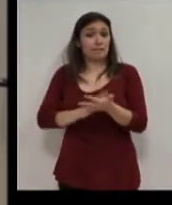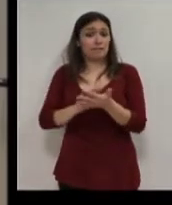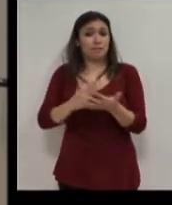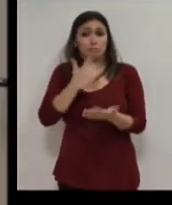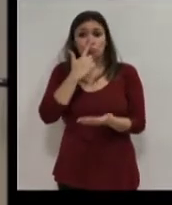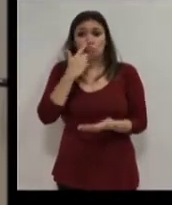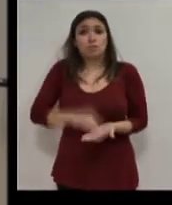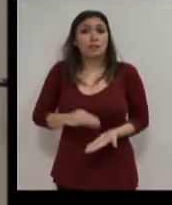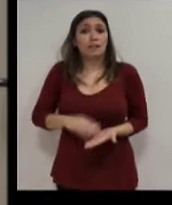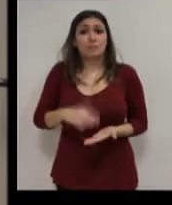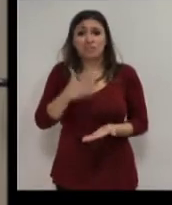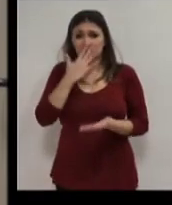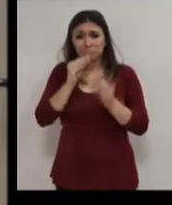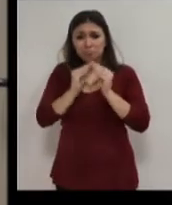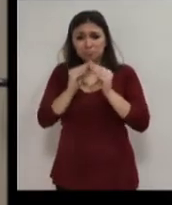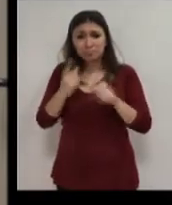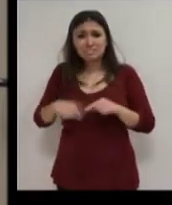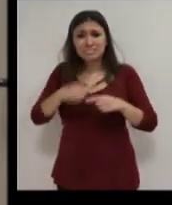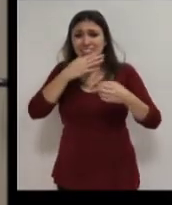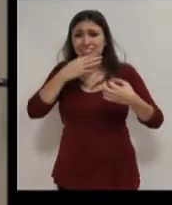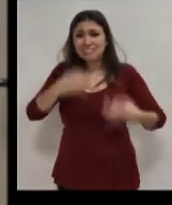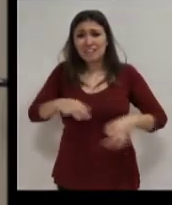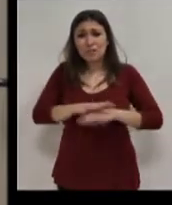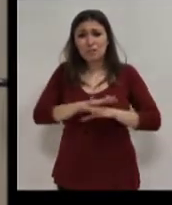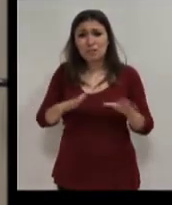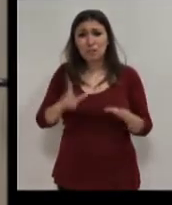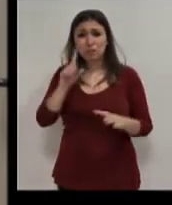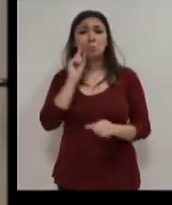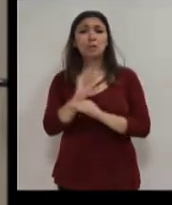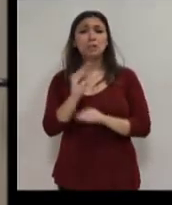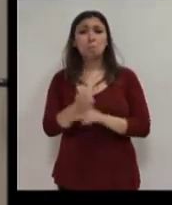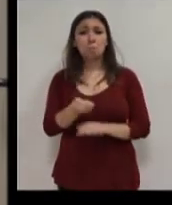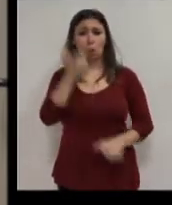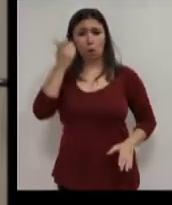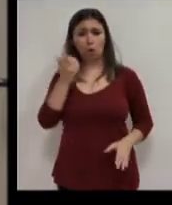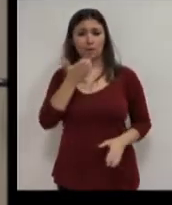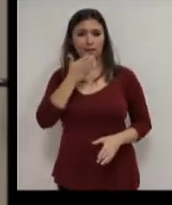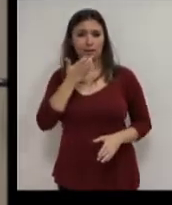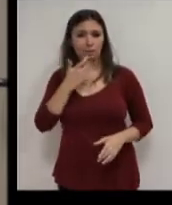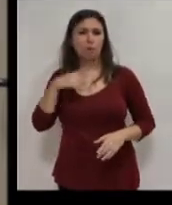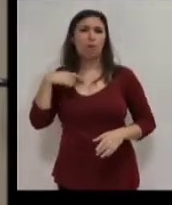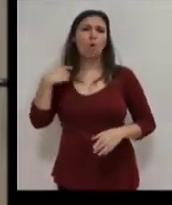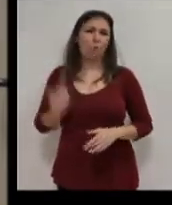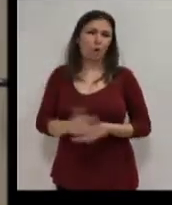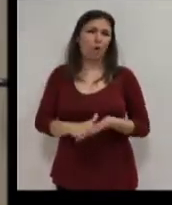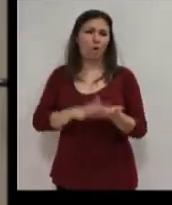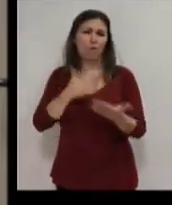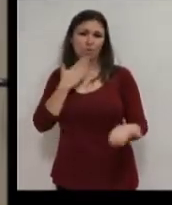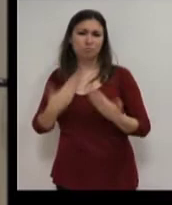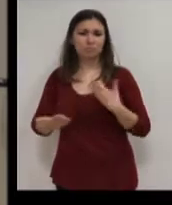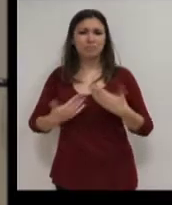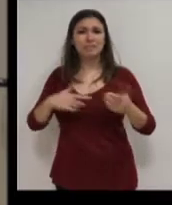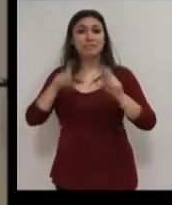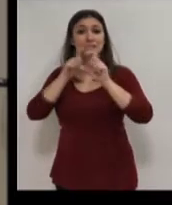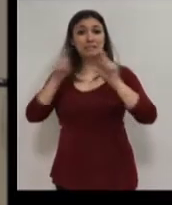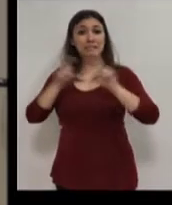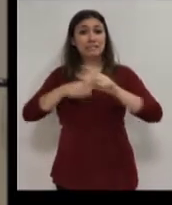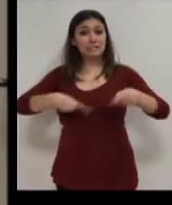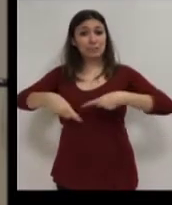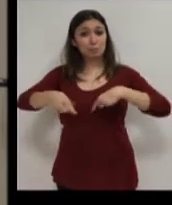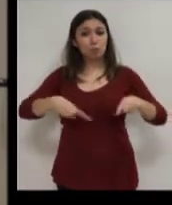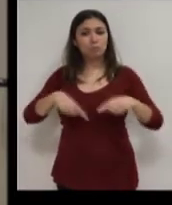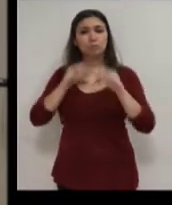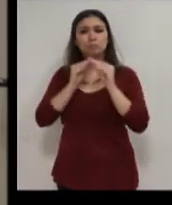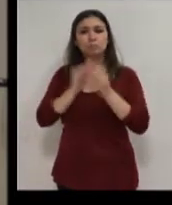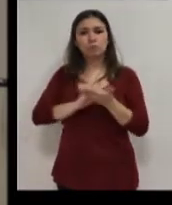Y ya hemos dicho que en muchos casos se trata de aplicaciones muy sencillas y de nulo o escaso mantenimiento. Nosotros en transportes, luego ya veremos a lo mejor